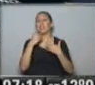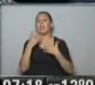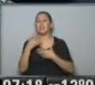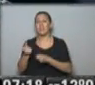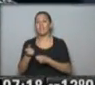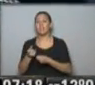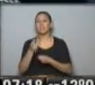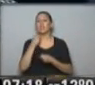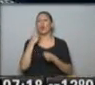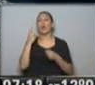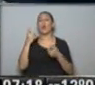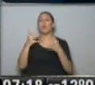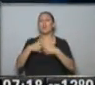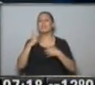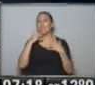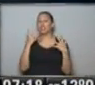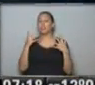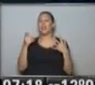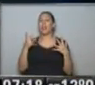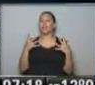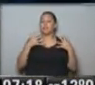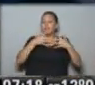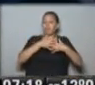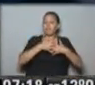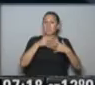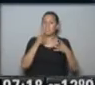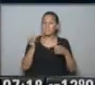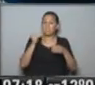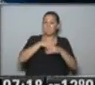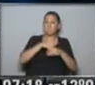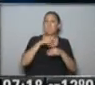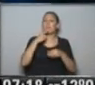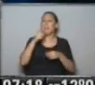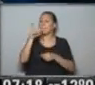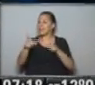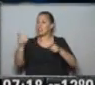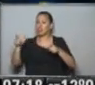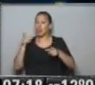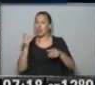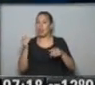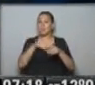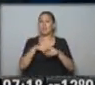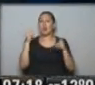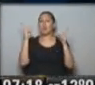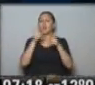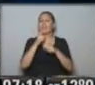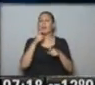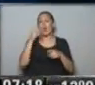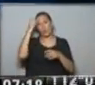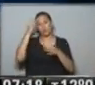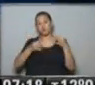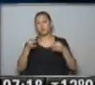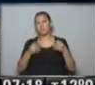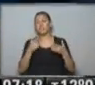proyecto integral que tiende a fomentar la participación ciudadana en los problemas de la justicia y